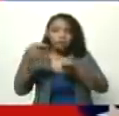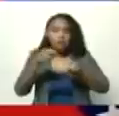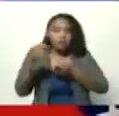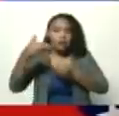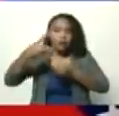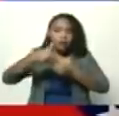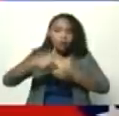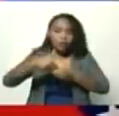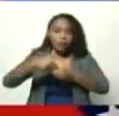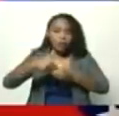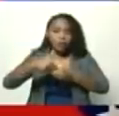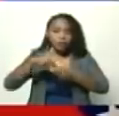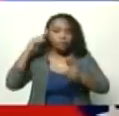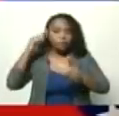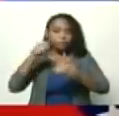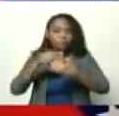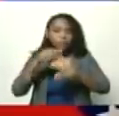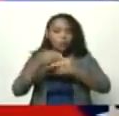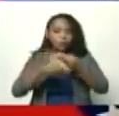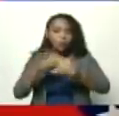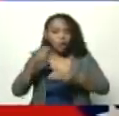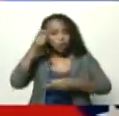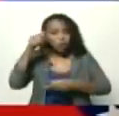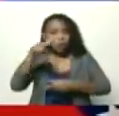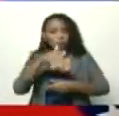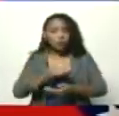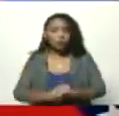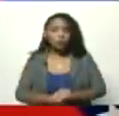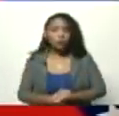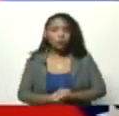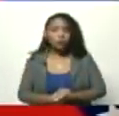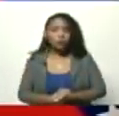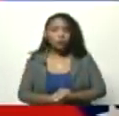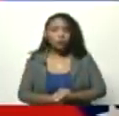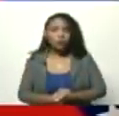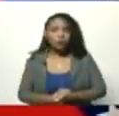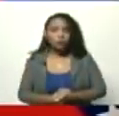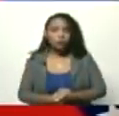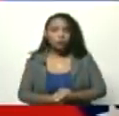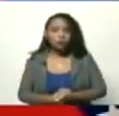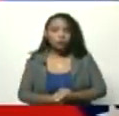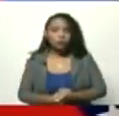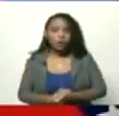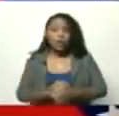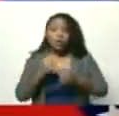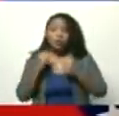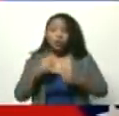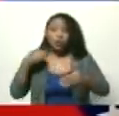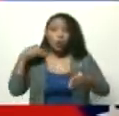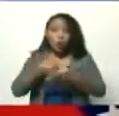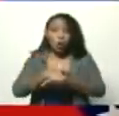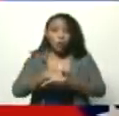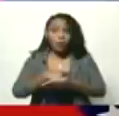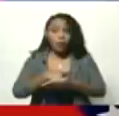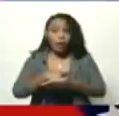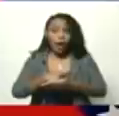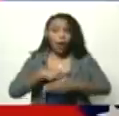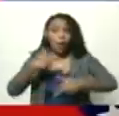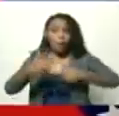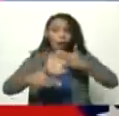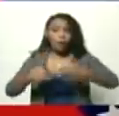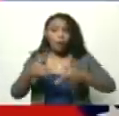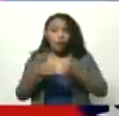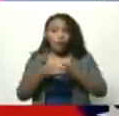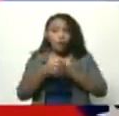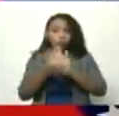combustible destinado a la población. Es un duro golpe a las mafias, sin lugar a